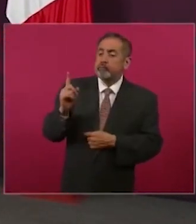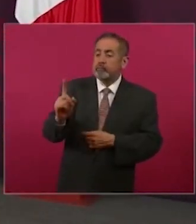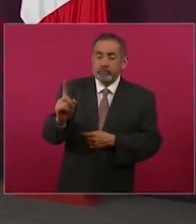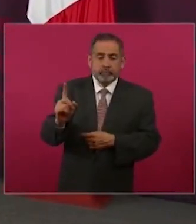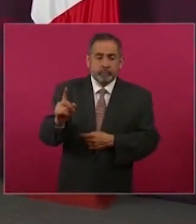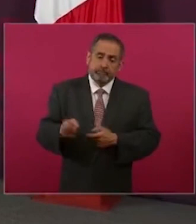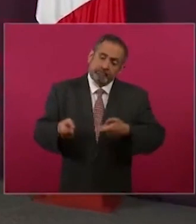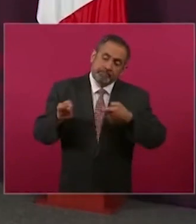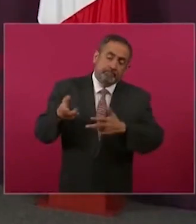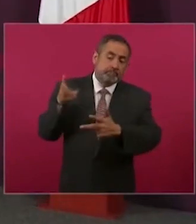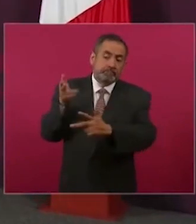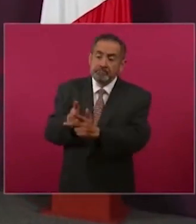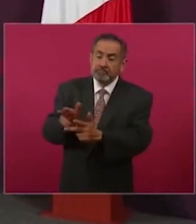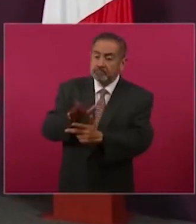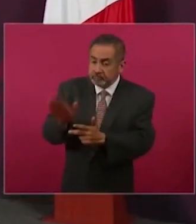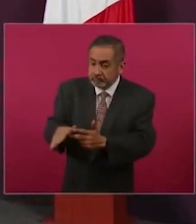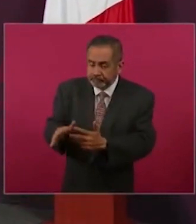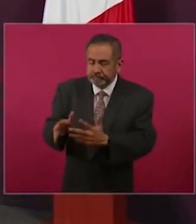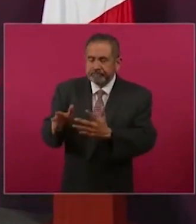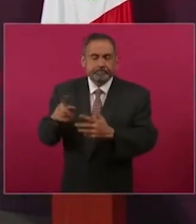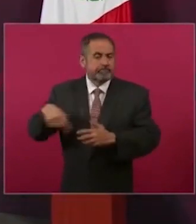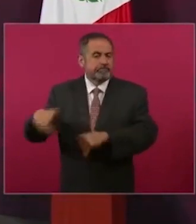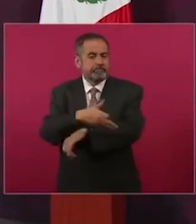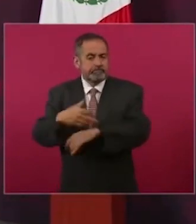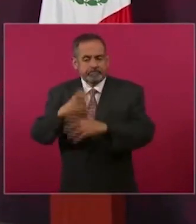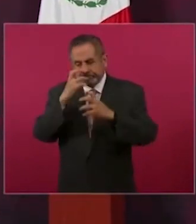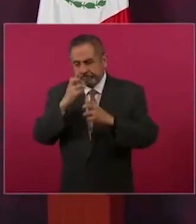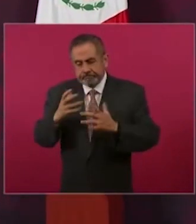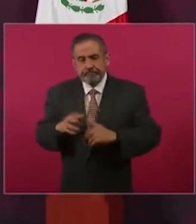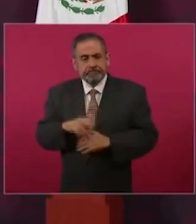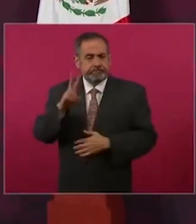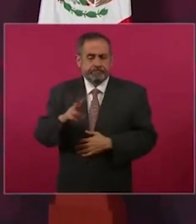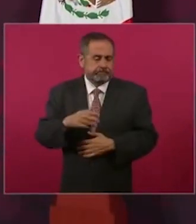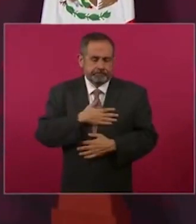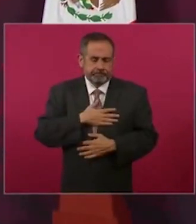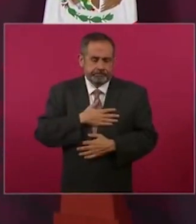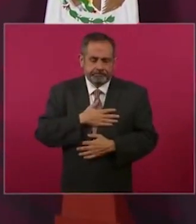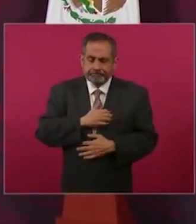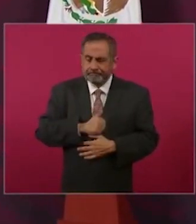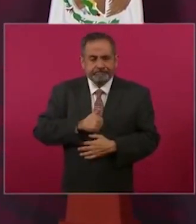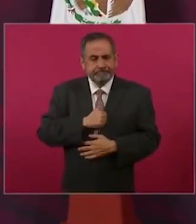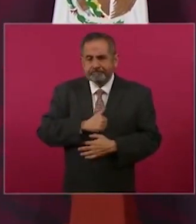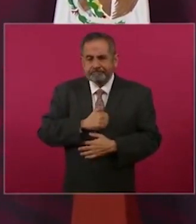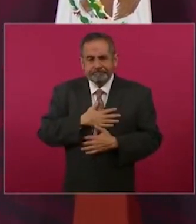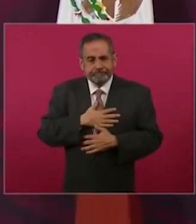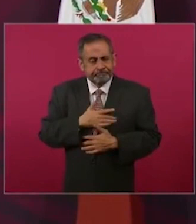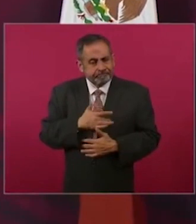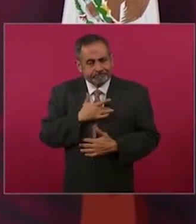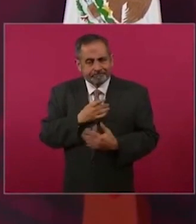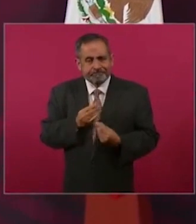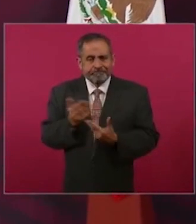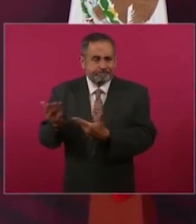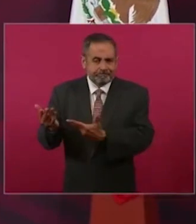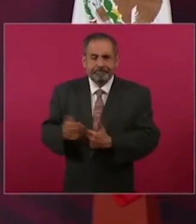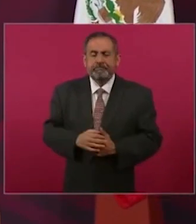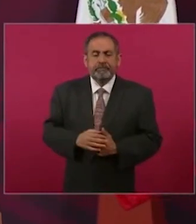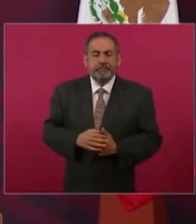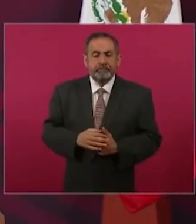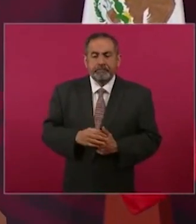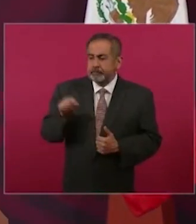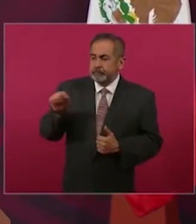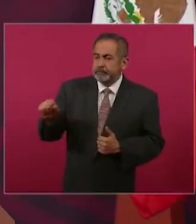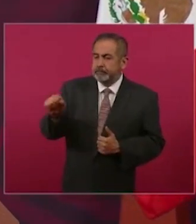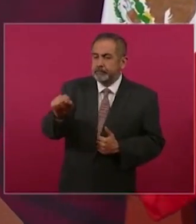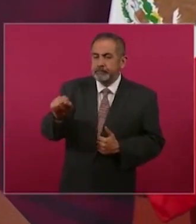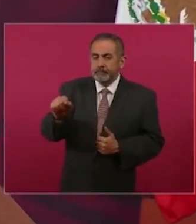pero lo más difícil de entender es que en cuanto aparece en la oposición algo